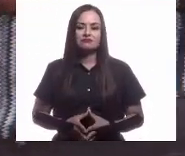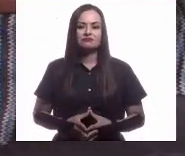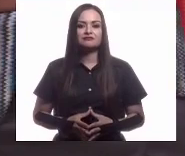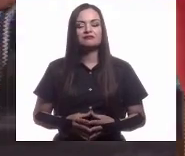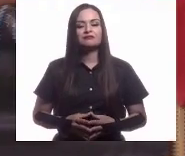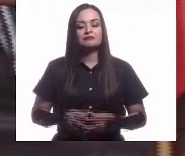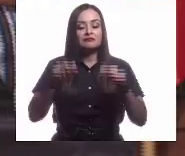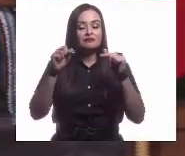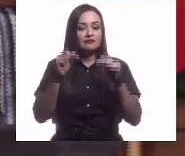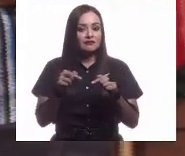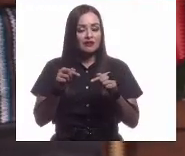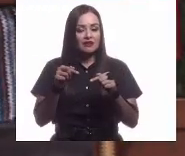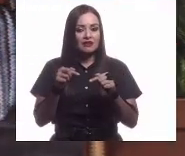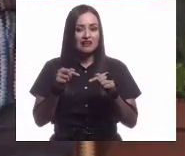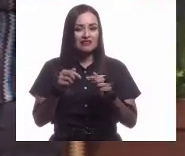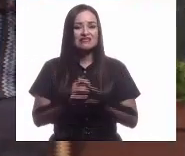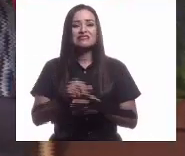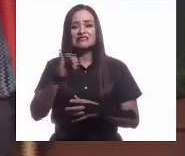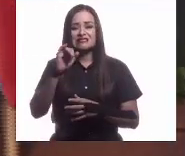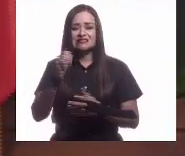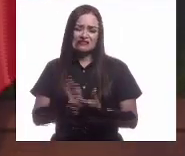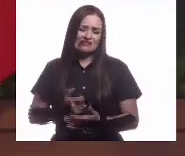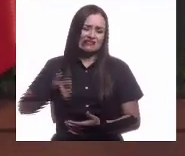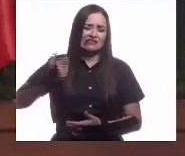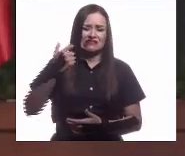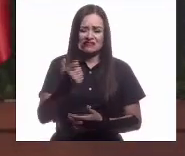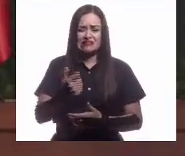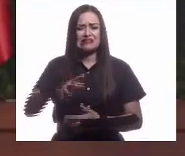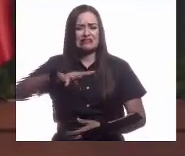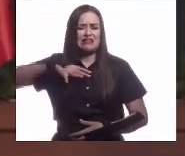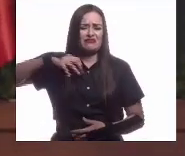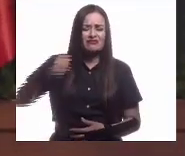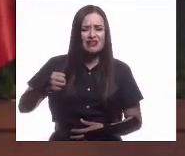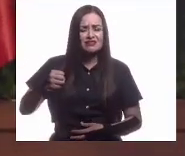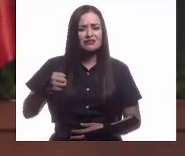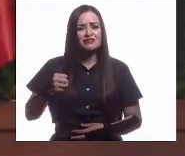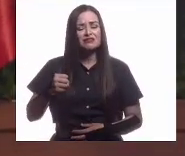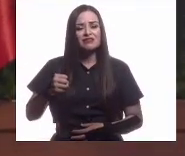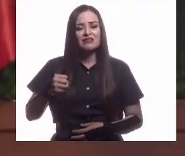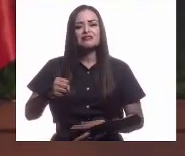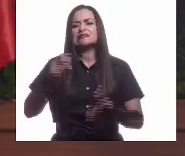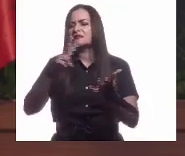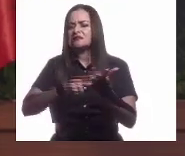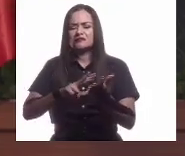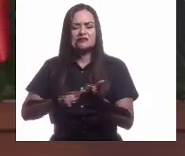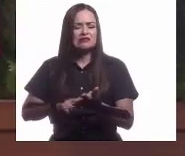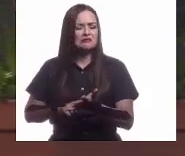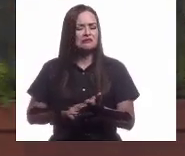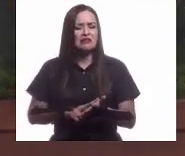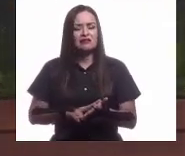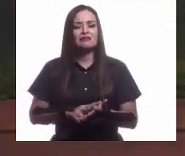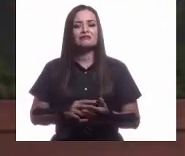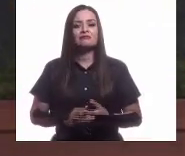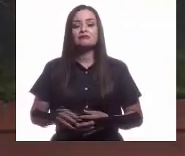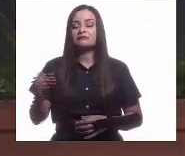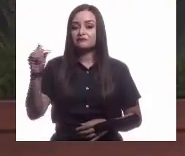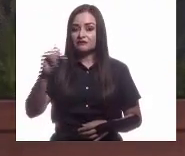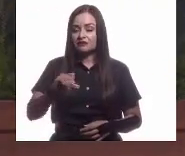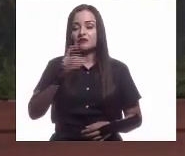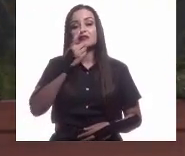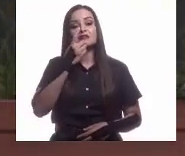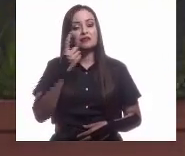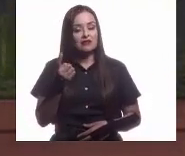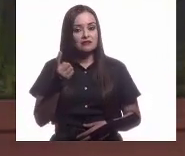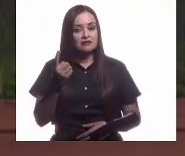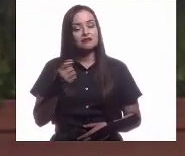hemos inyectado muchísimo a la academia, con muchas ganas, con recursos, pero con voluntad. Y hoy quiero decirles que